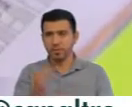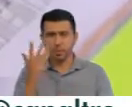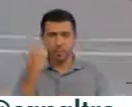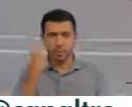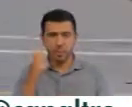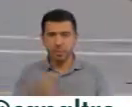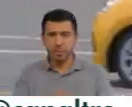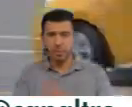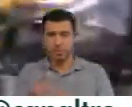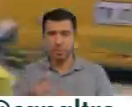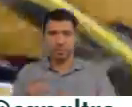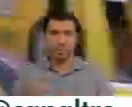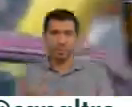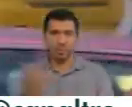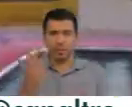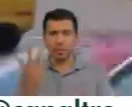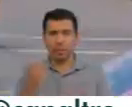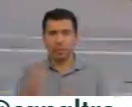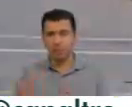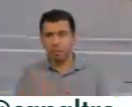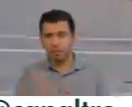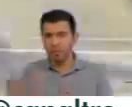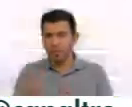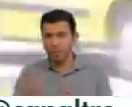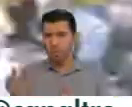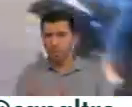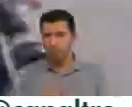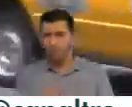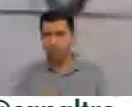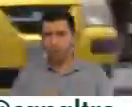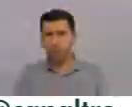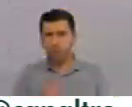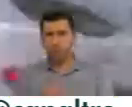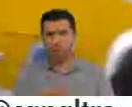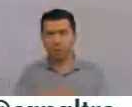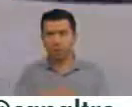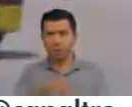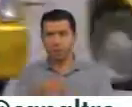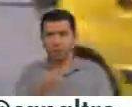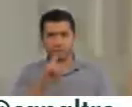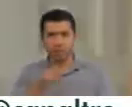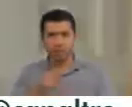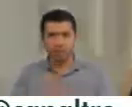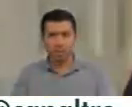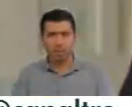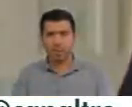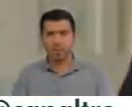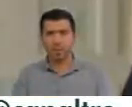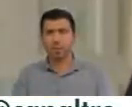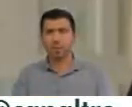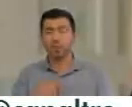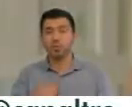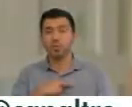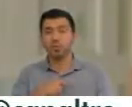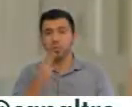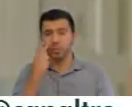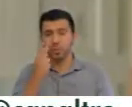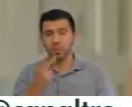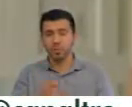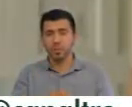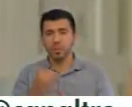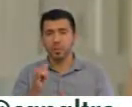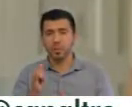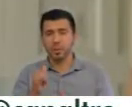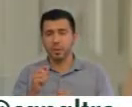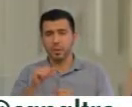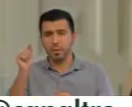en cinco carreras para cada uno de los siete mil doscientos seis taxis que circulan en bucaramanga nosotros miren este nosotros llevamos